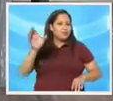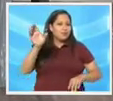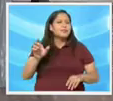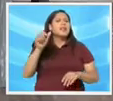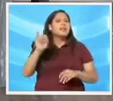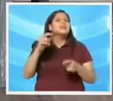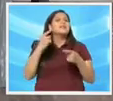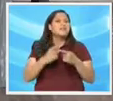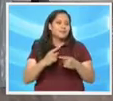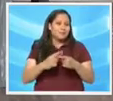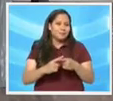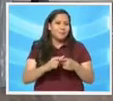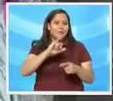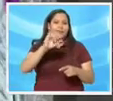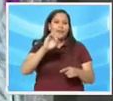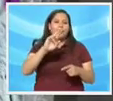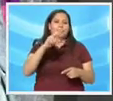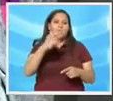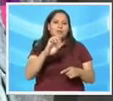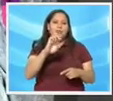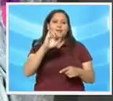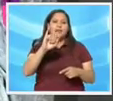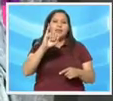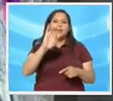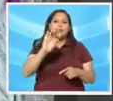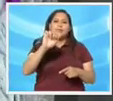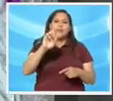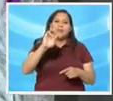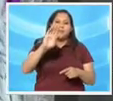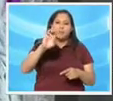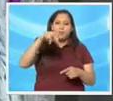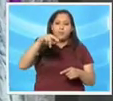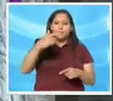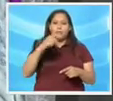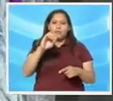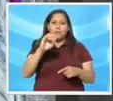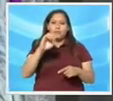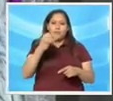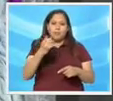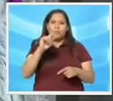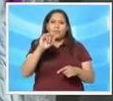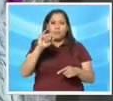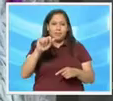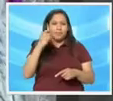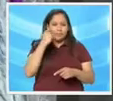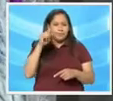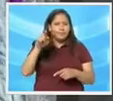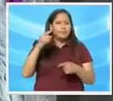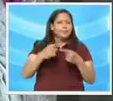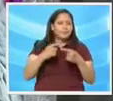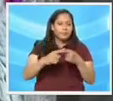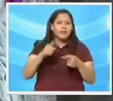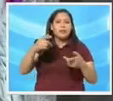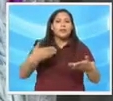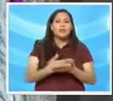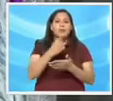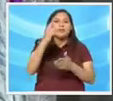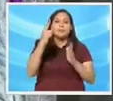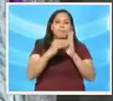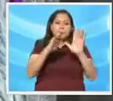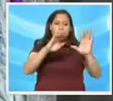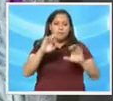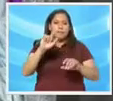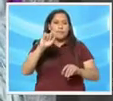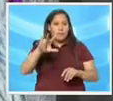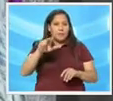quién era? ¿De quién se trata? Jorge Ibargüengoitia. Wow. Les voy a contar un poquito quién es. Jorge Sí. Ibargüengoitia nació en